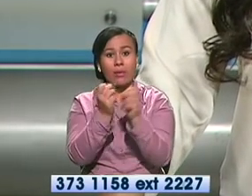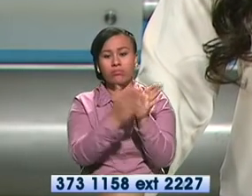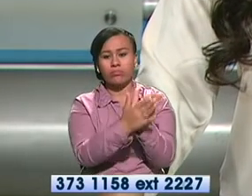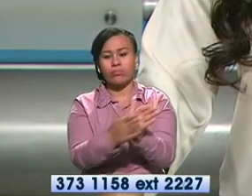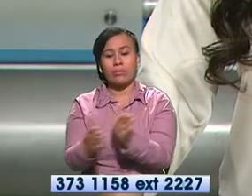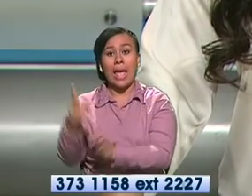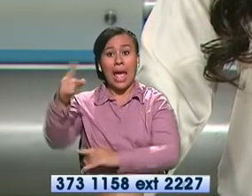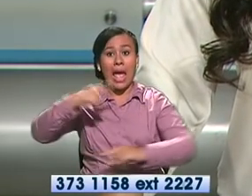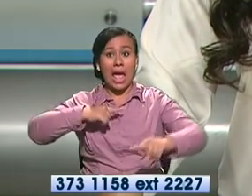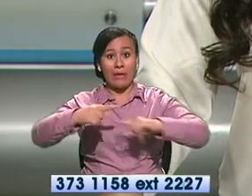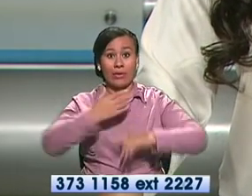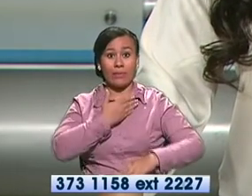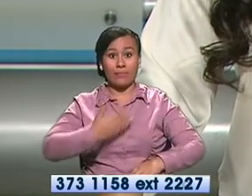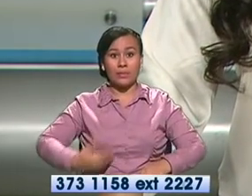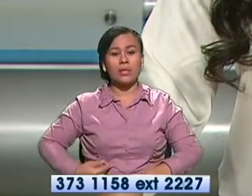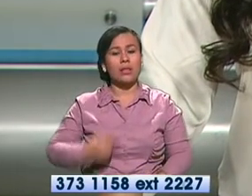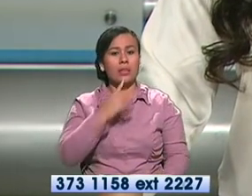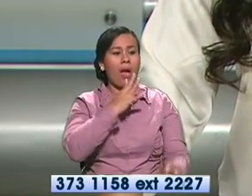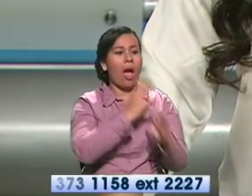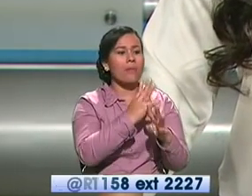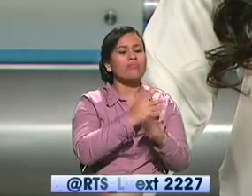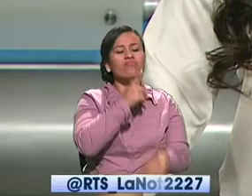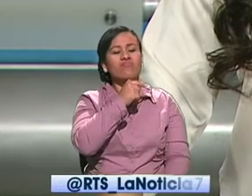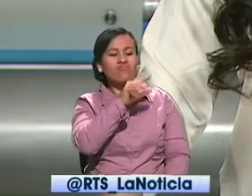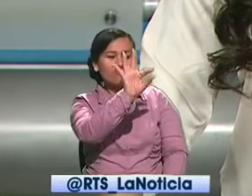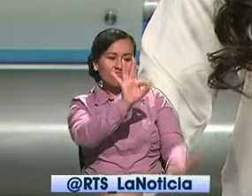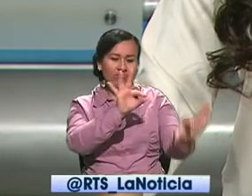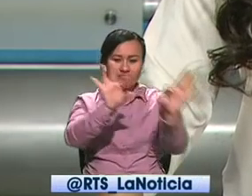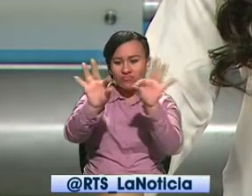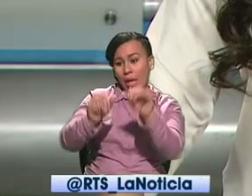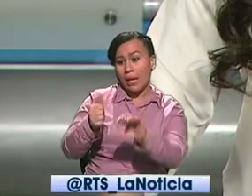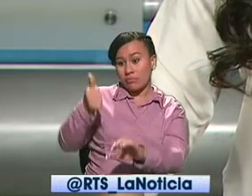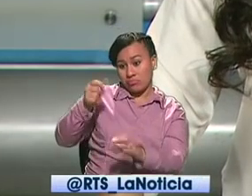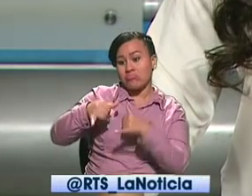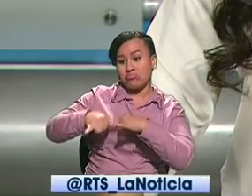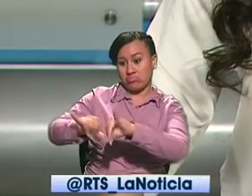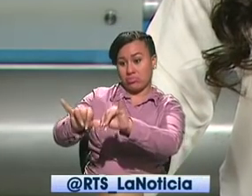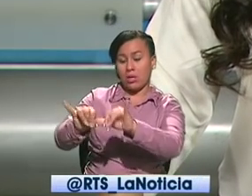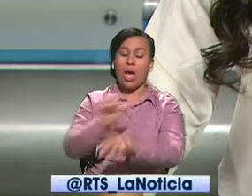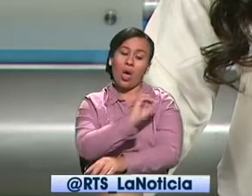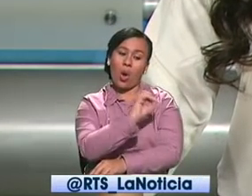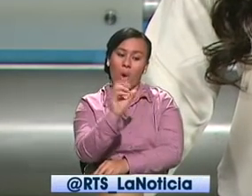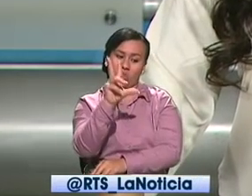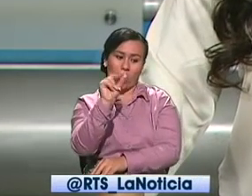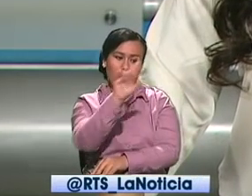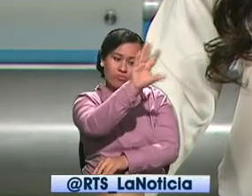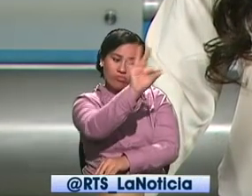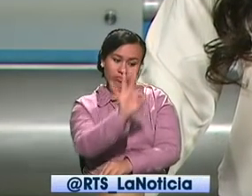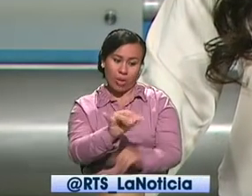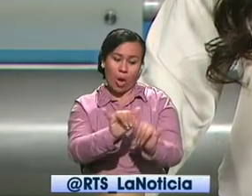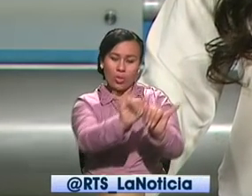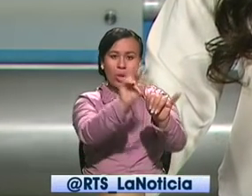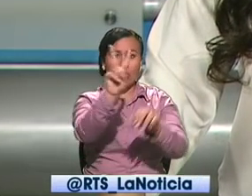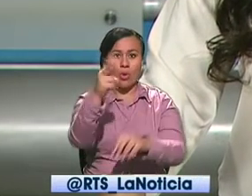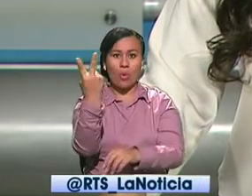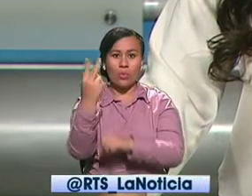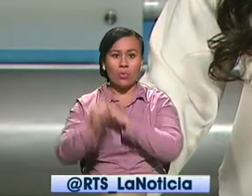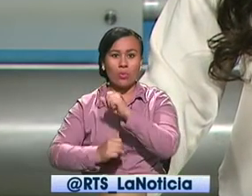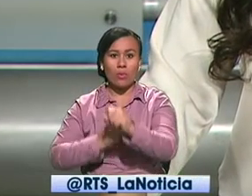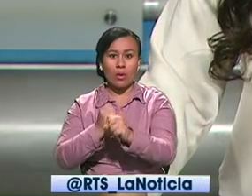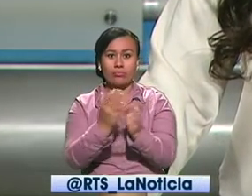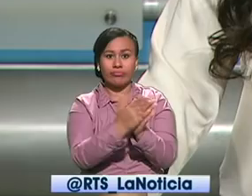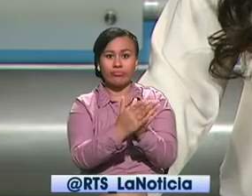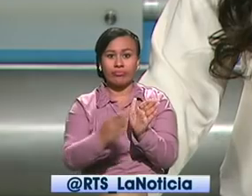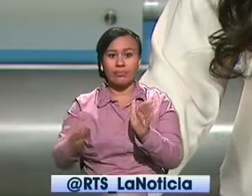evaluará y determinará quiénes permanecerán y quiénes no seguir trabajando en este segundo año de gobierno.